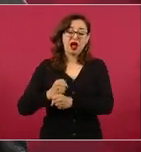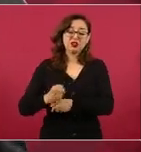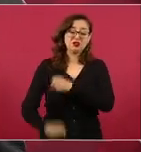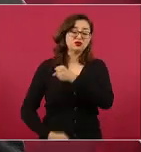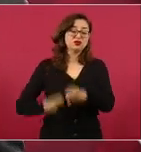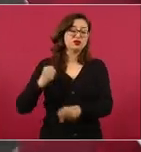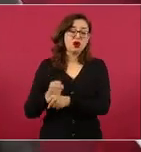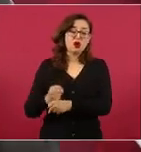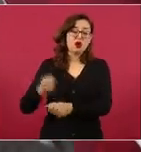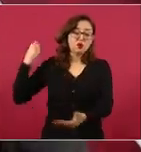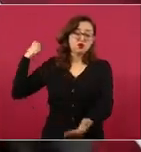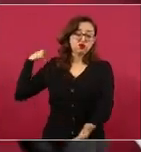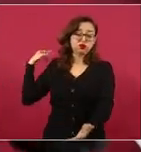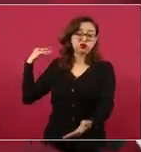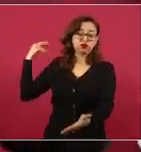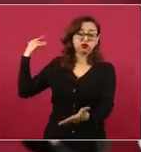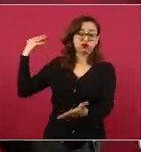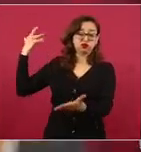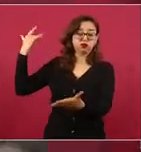antidemocrática que todavía